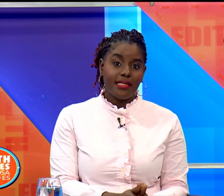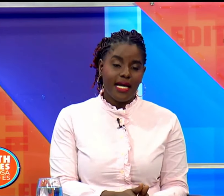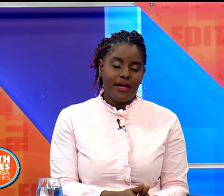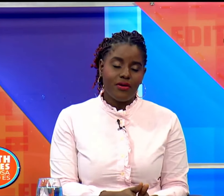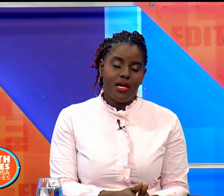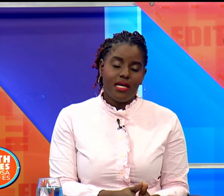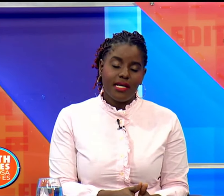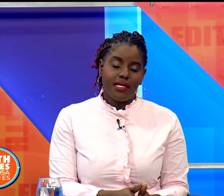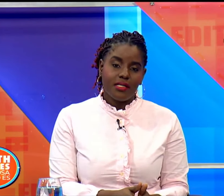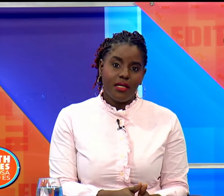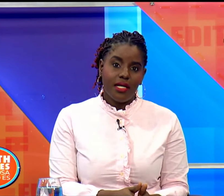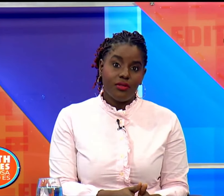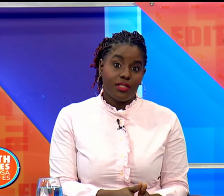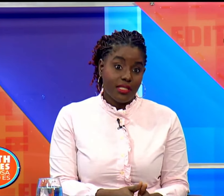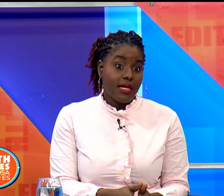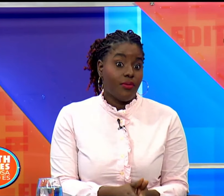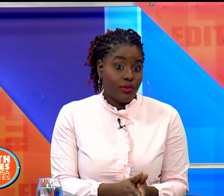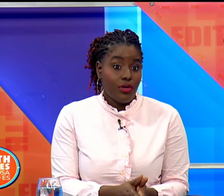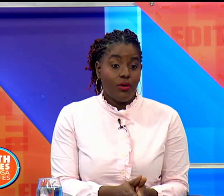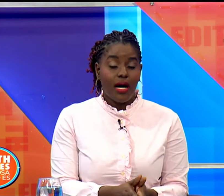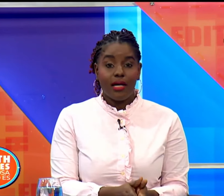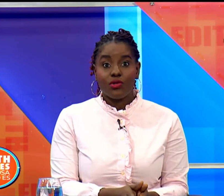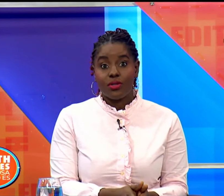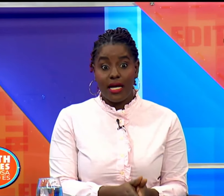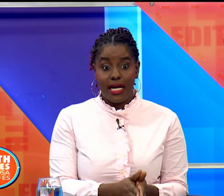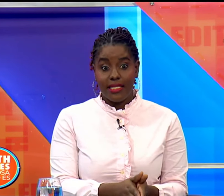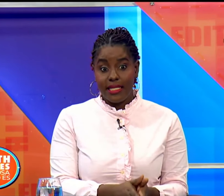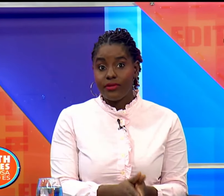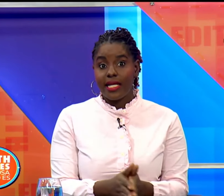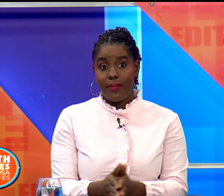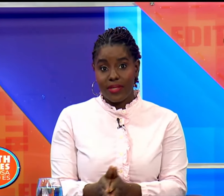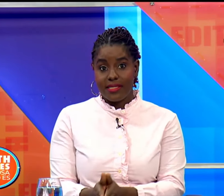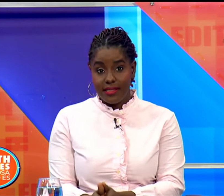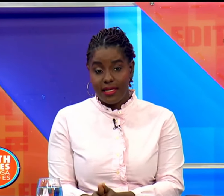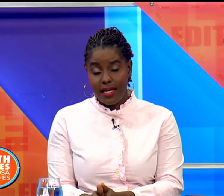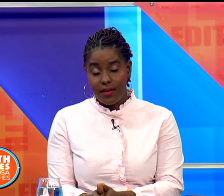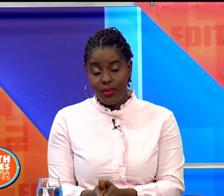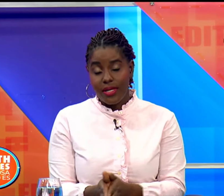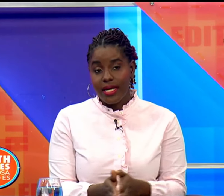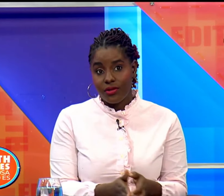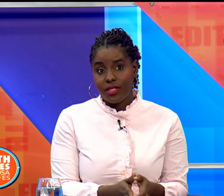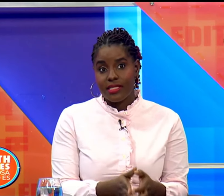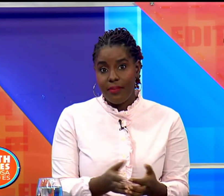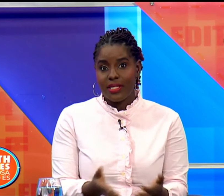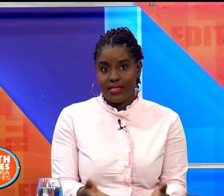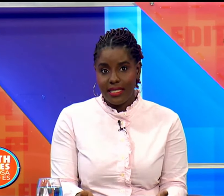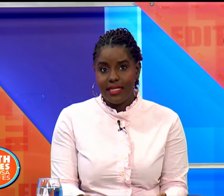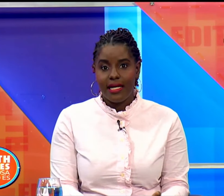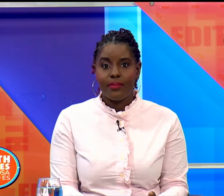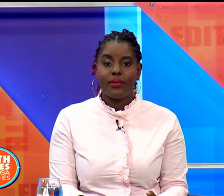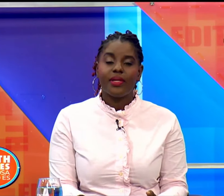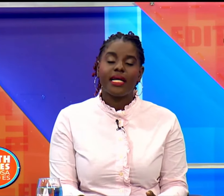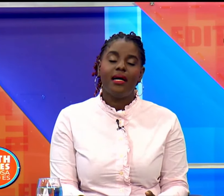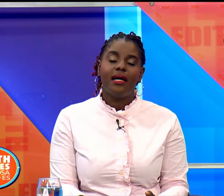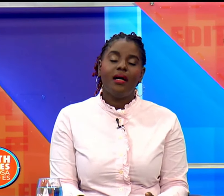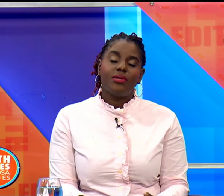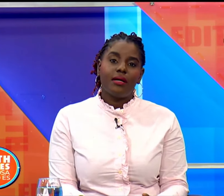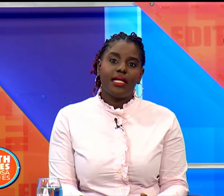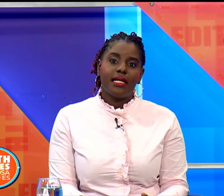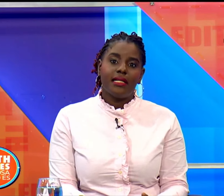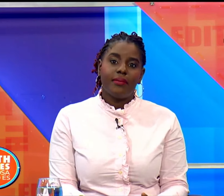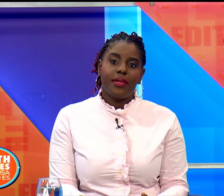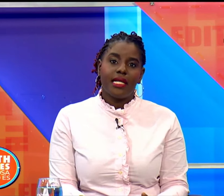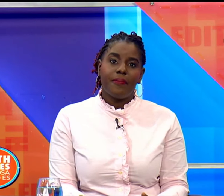primer escenario, que es donde se abordó a los candidatos a la presidencia de la República y donde está el presidente de la República,